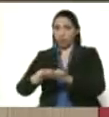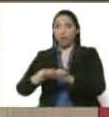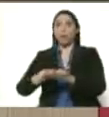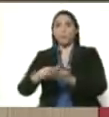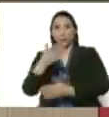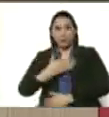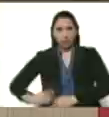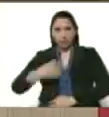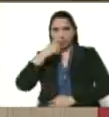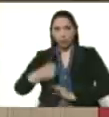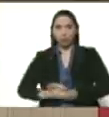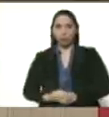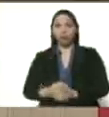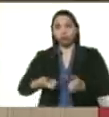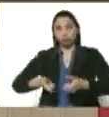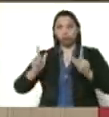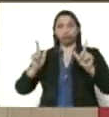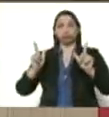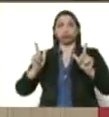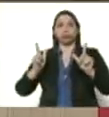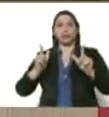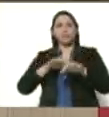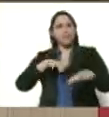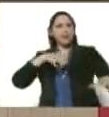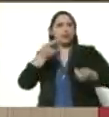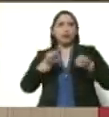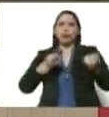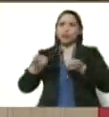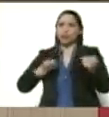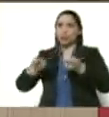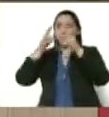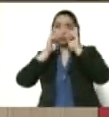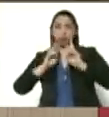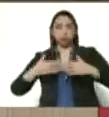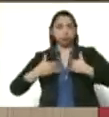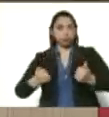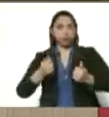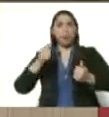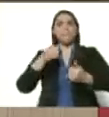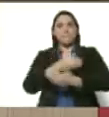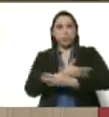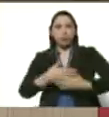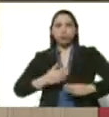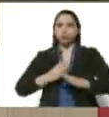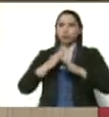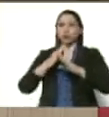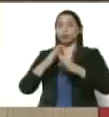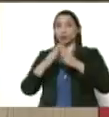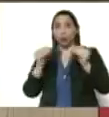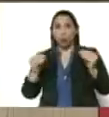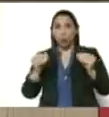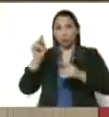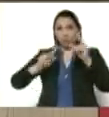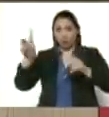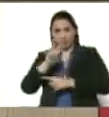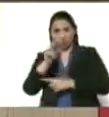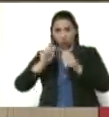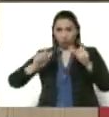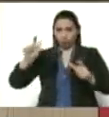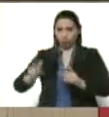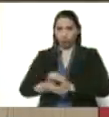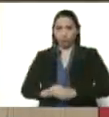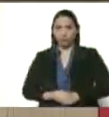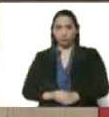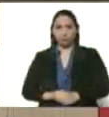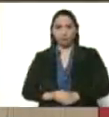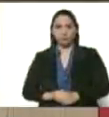Nicolás Maduro, que nos permitiera el mayor control sanitario y epidemiológico de todos los venezolanos y